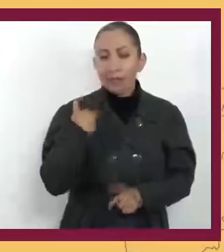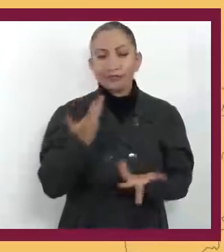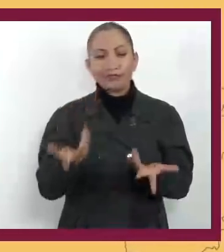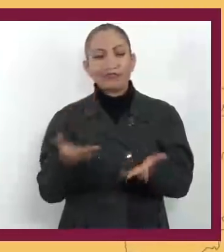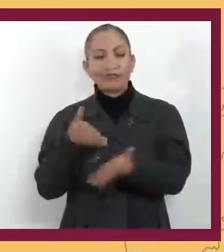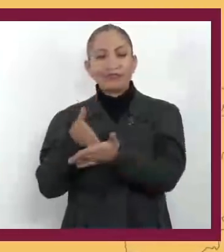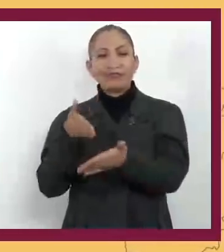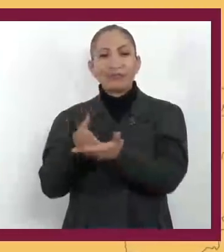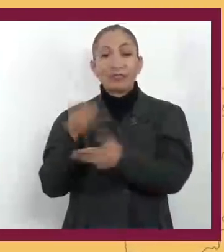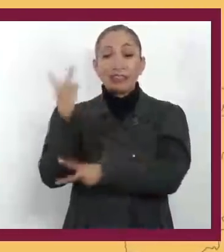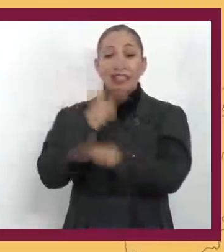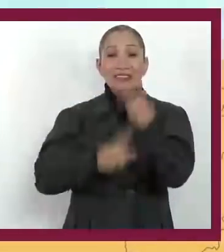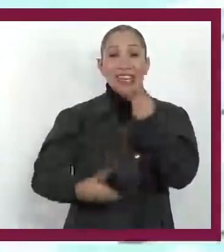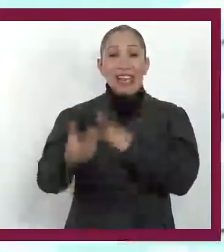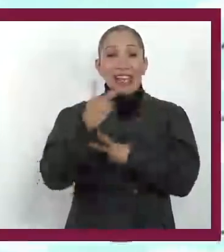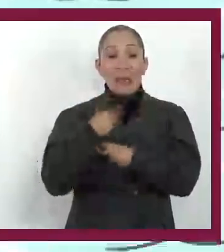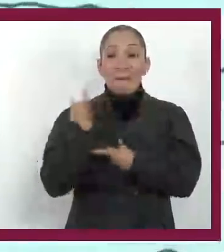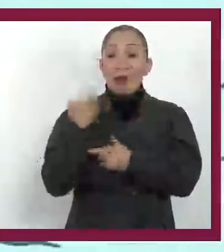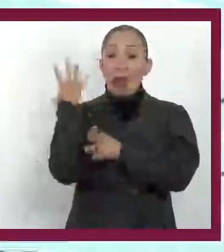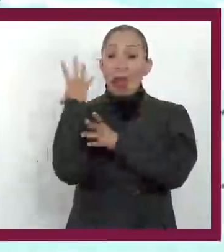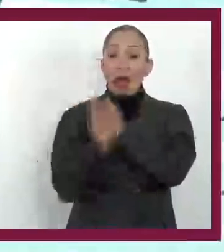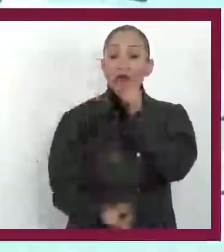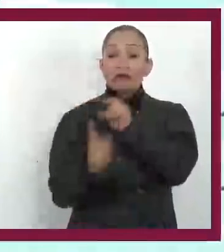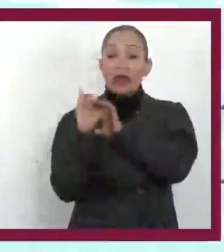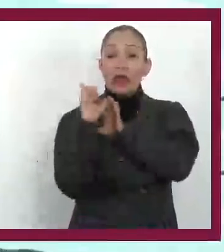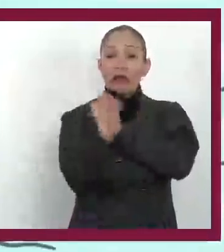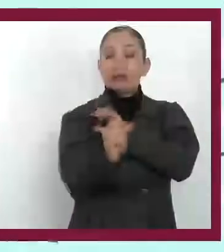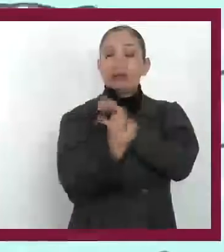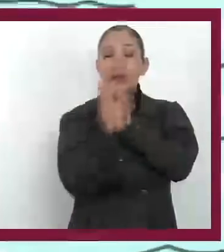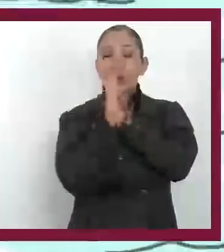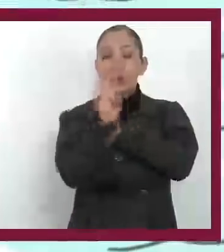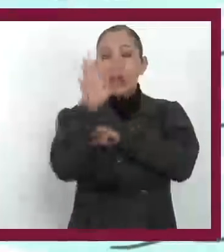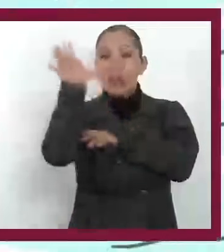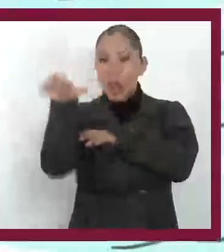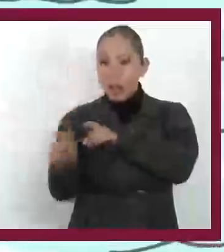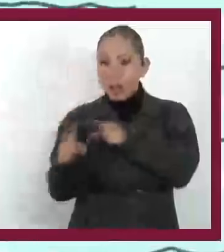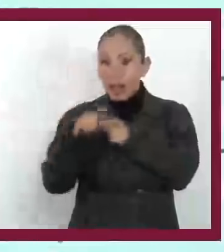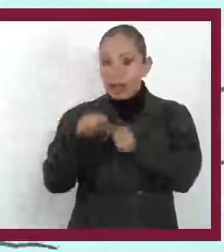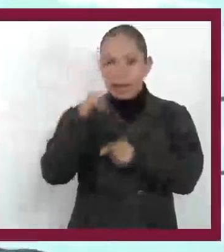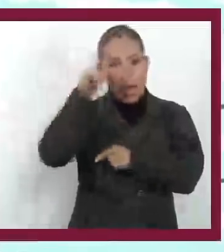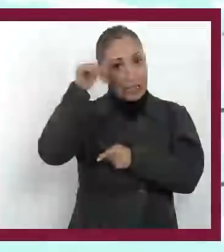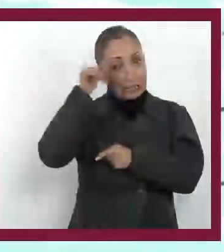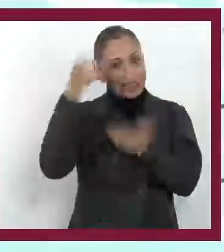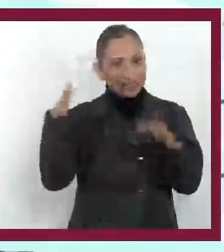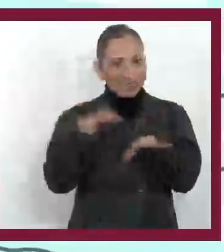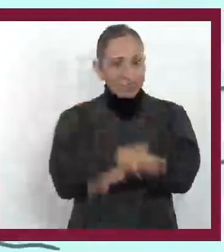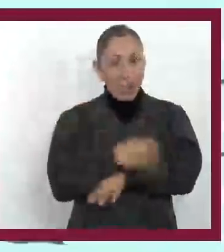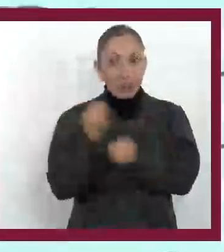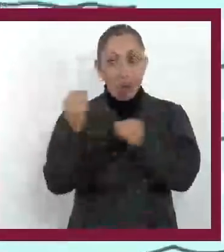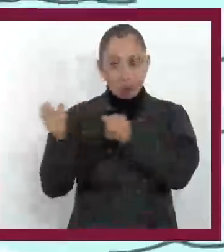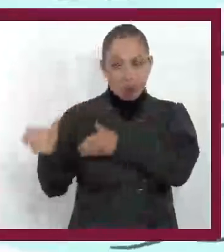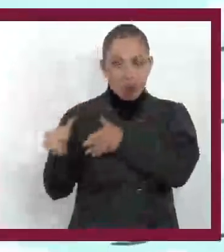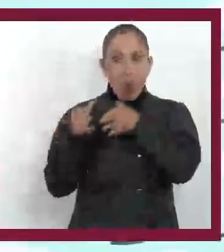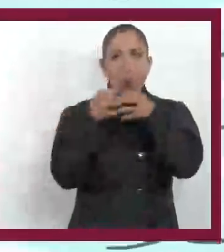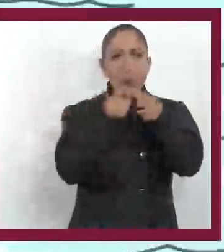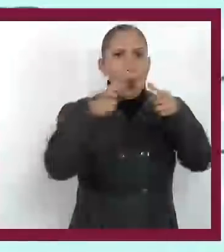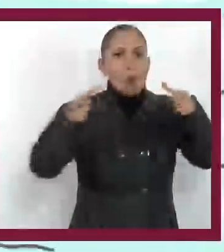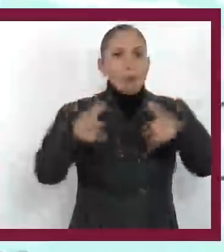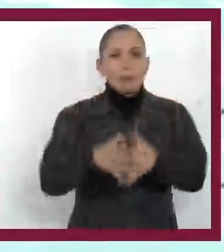a causa de la llegada de refugiados y migrantes provenientes de África y Asia, en números sin